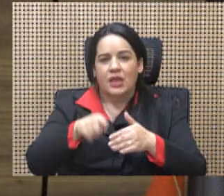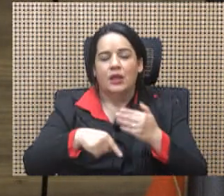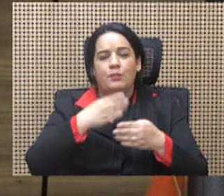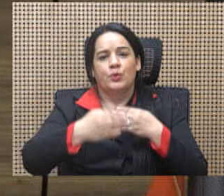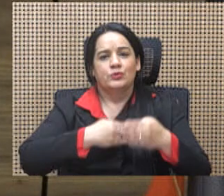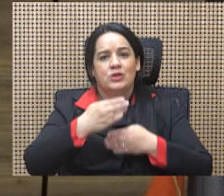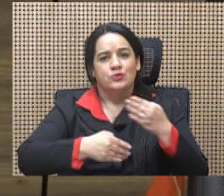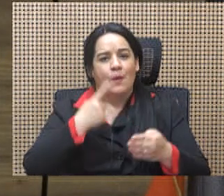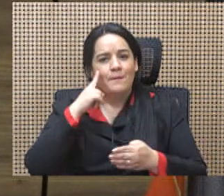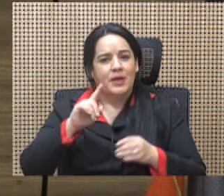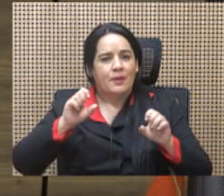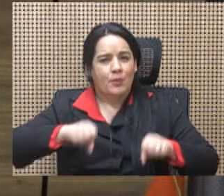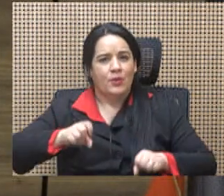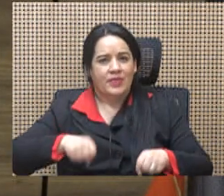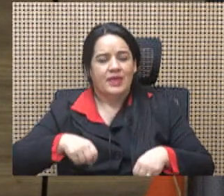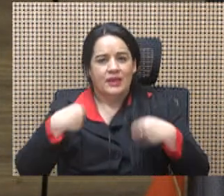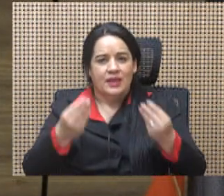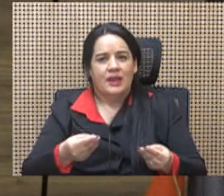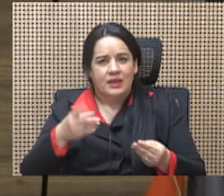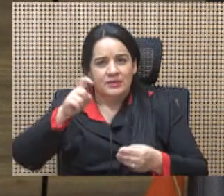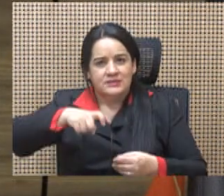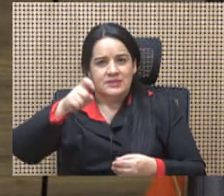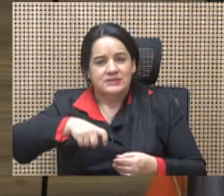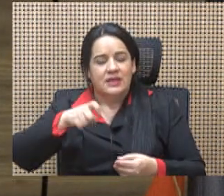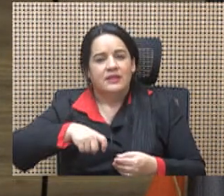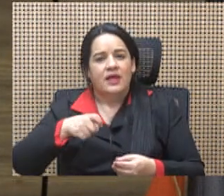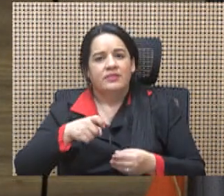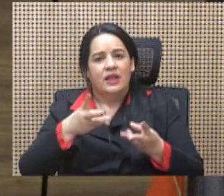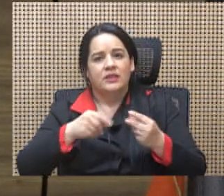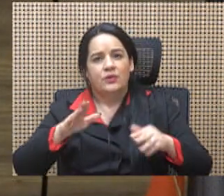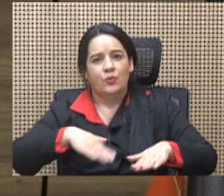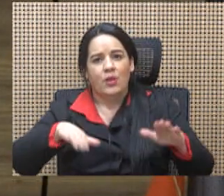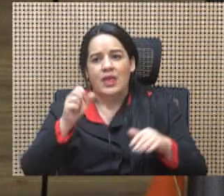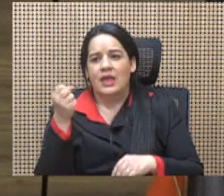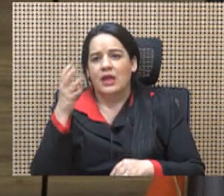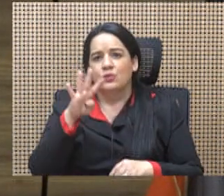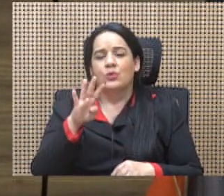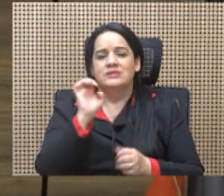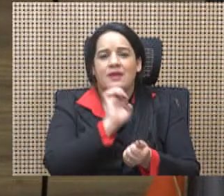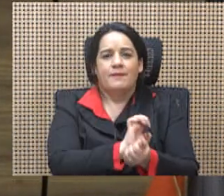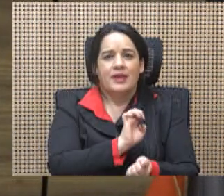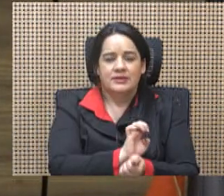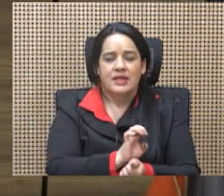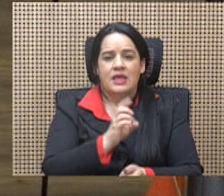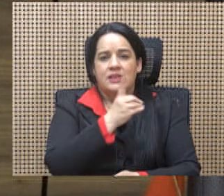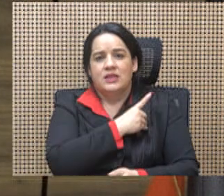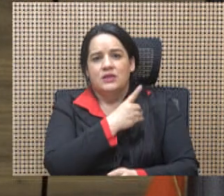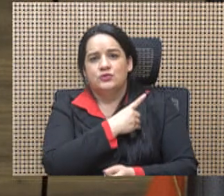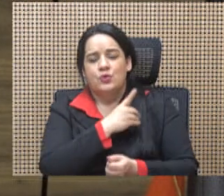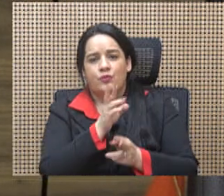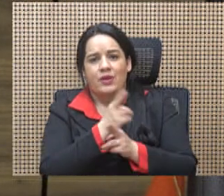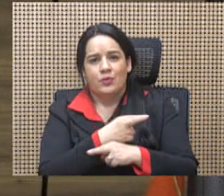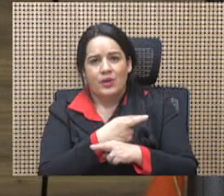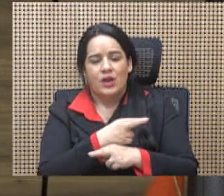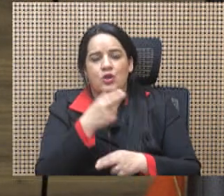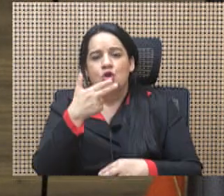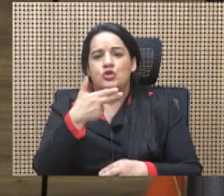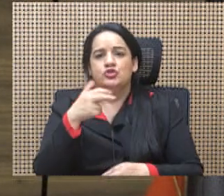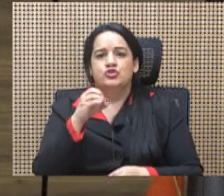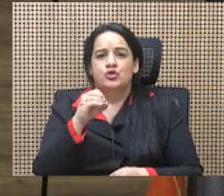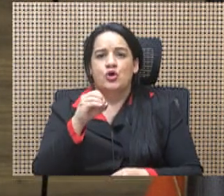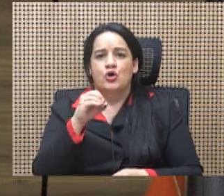solventar la necesidad del terreno para 14 bytes la dirección Regional de chorotega y le mando un extenso